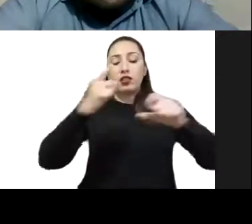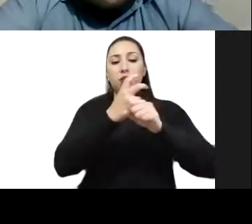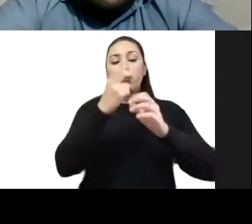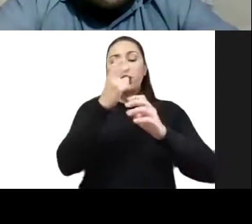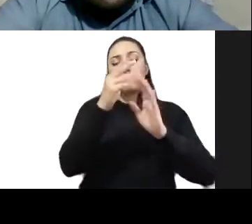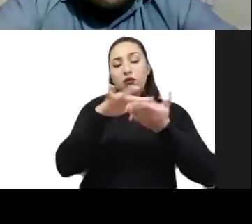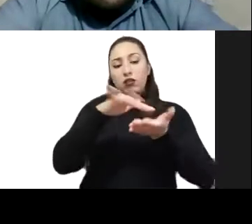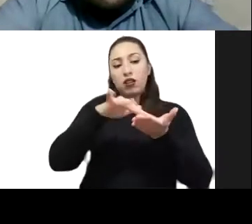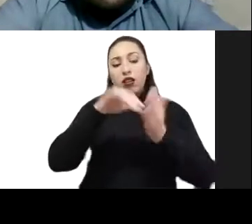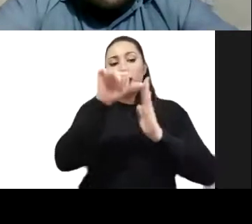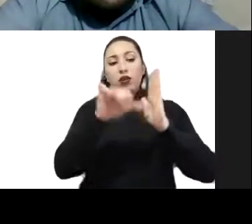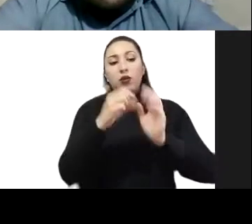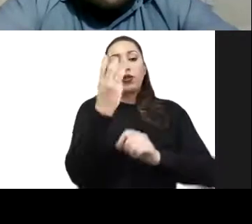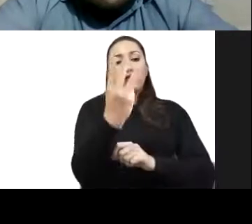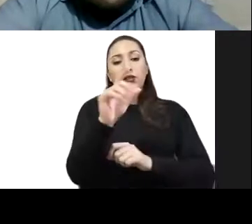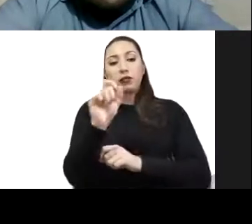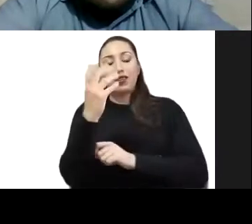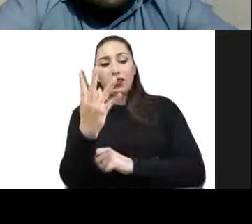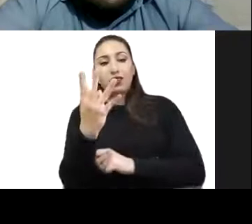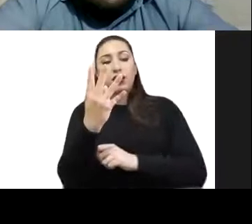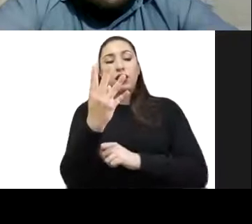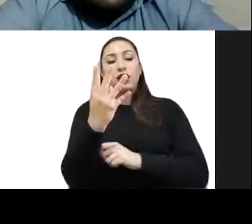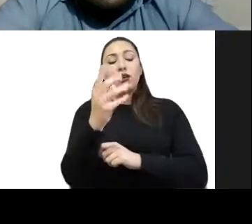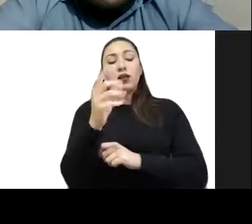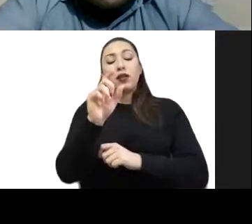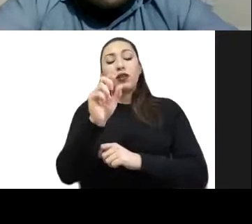y 23 en su fracción.